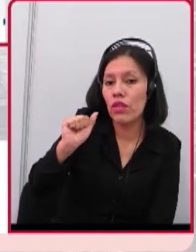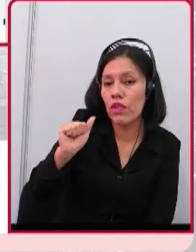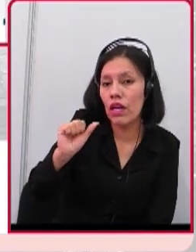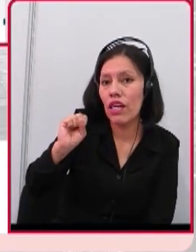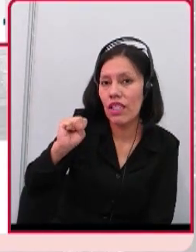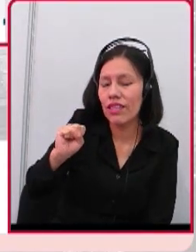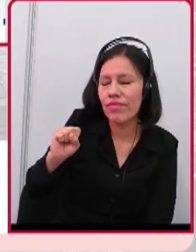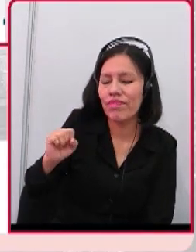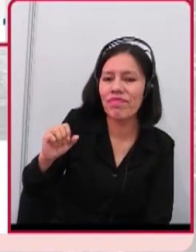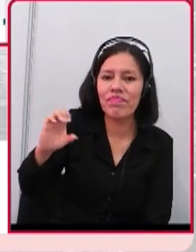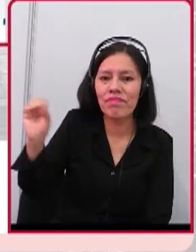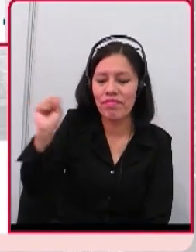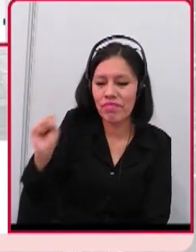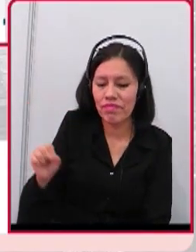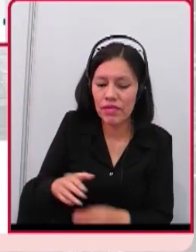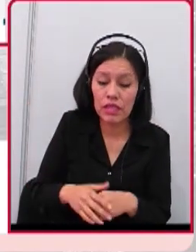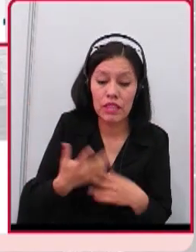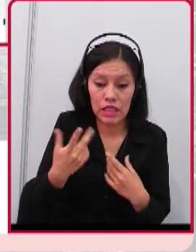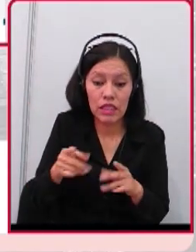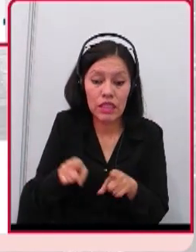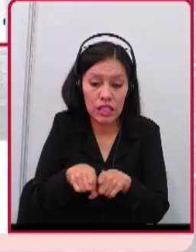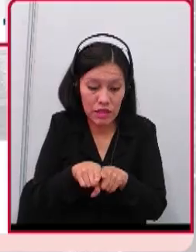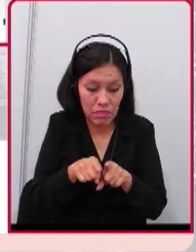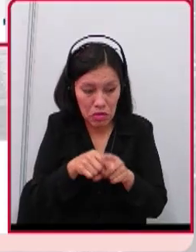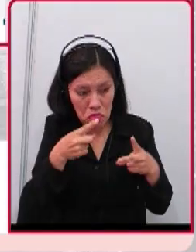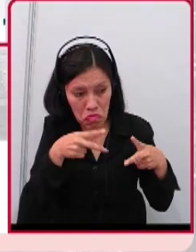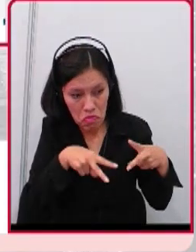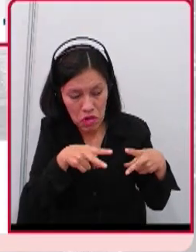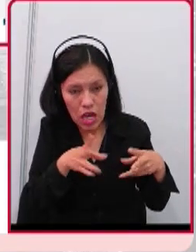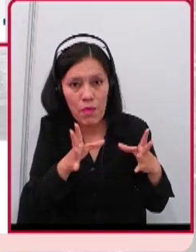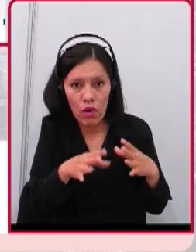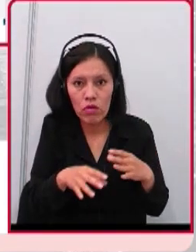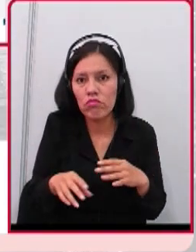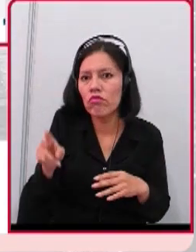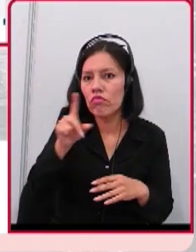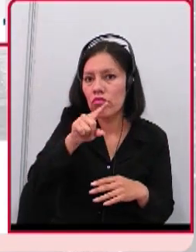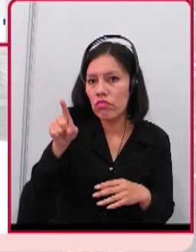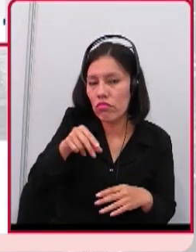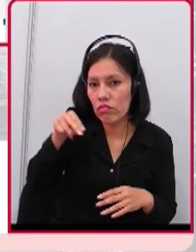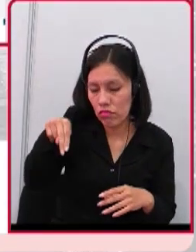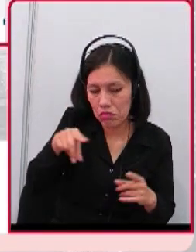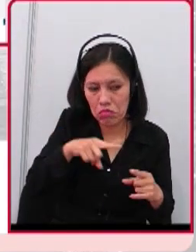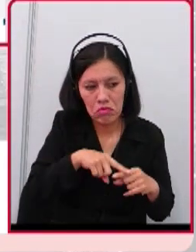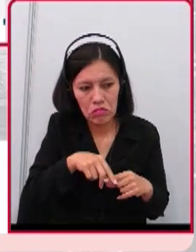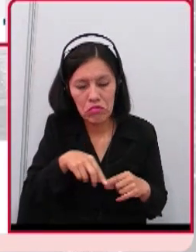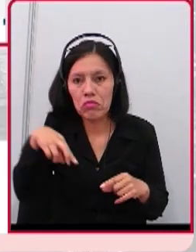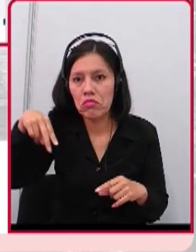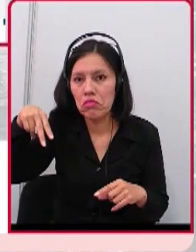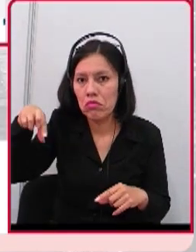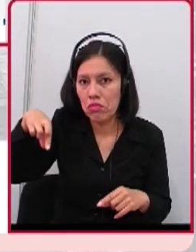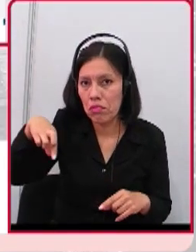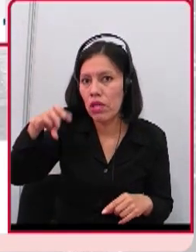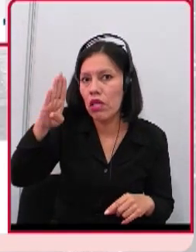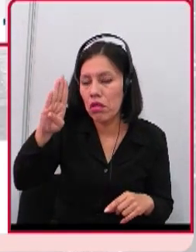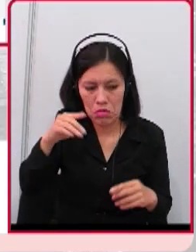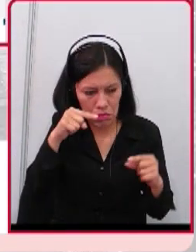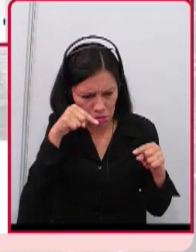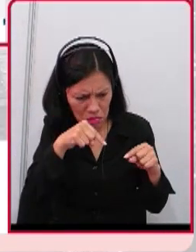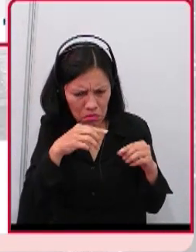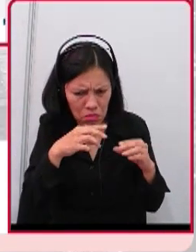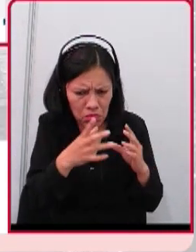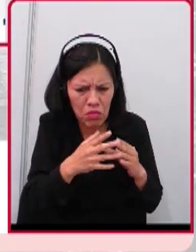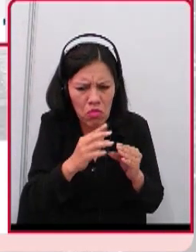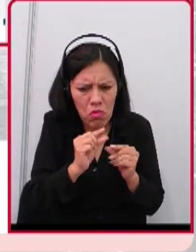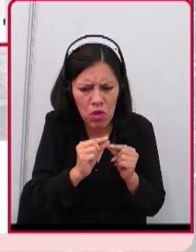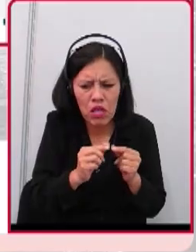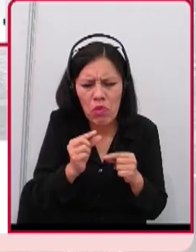zinc plomo, ¿no? En la parte intermedia, que estos forman partes de un zonamiento metálico, y en una etapa un poco más